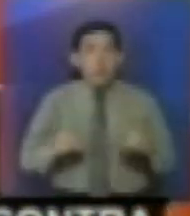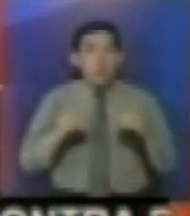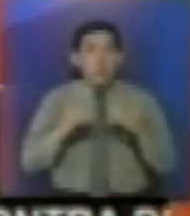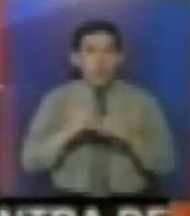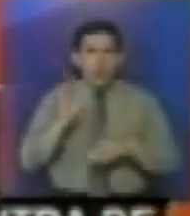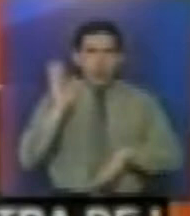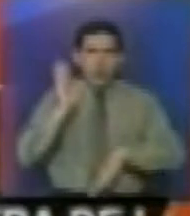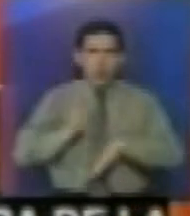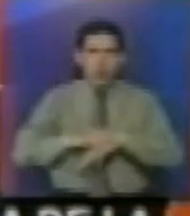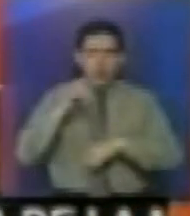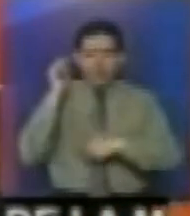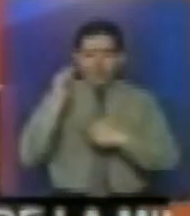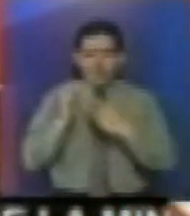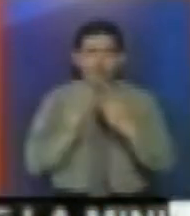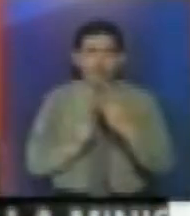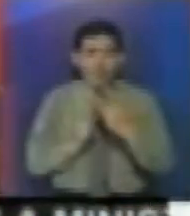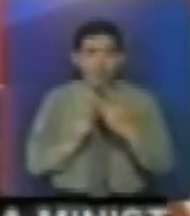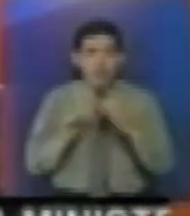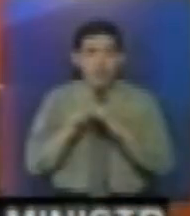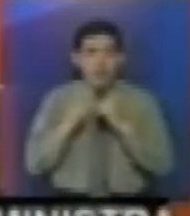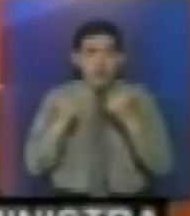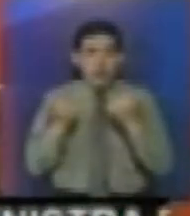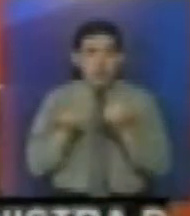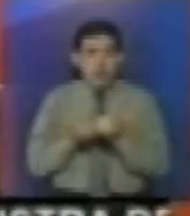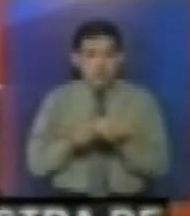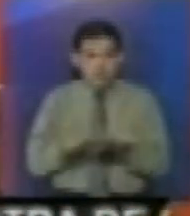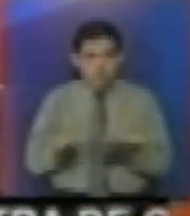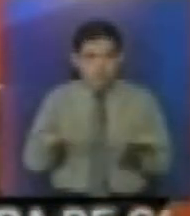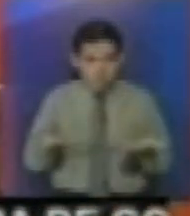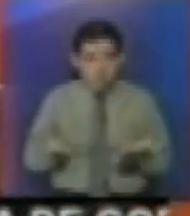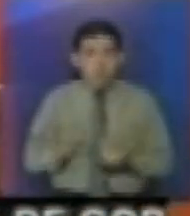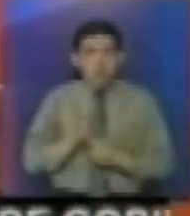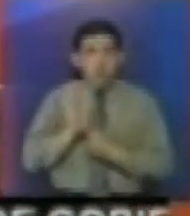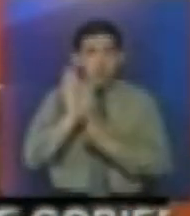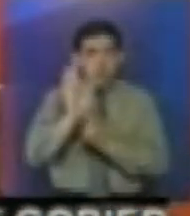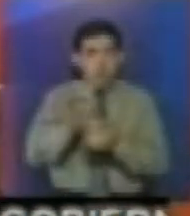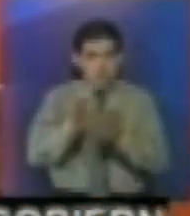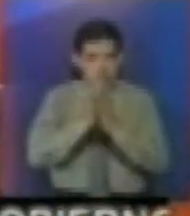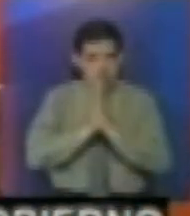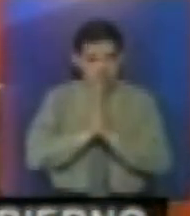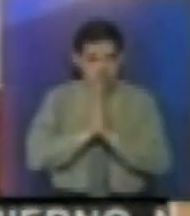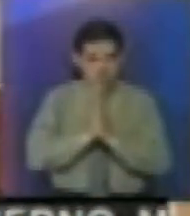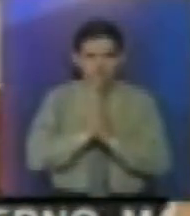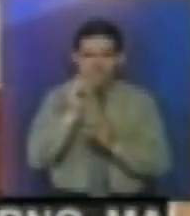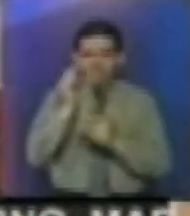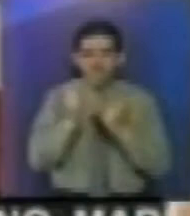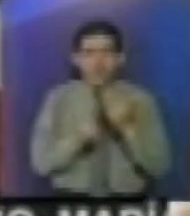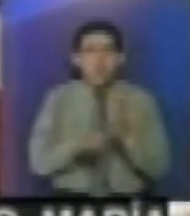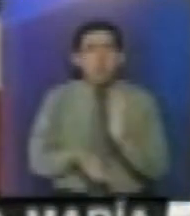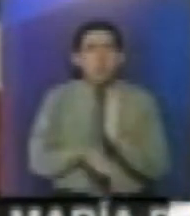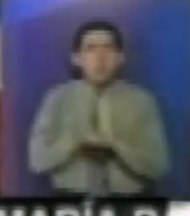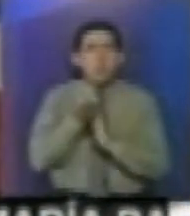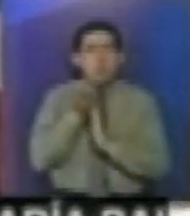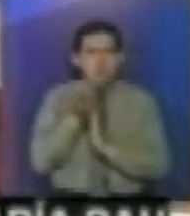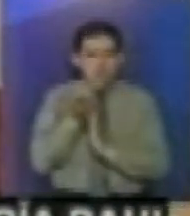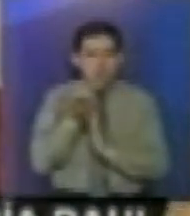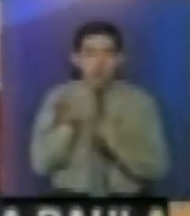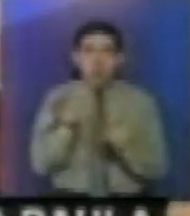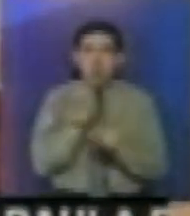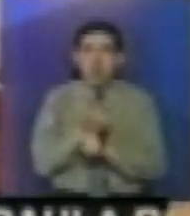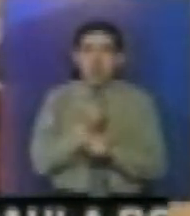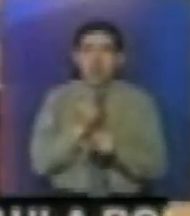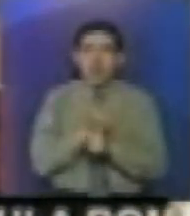las causales emitidas por los legisladores que presentaron las solicitudes están el incremento en la